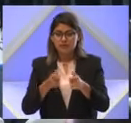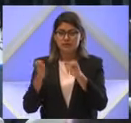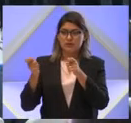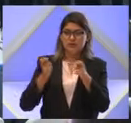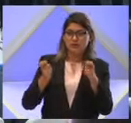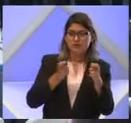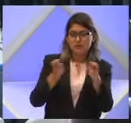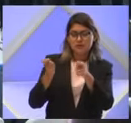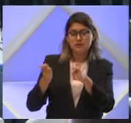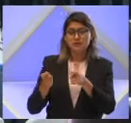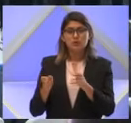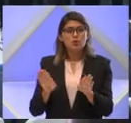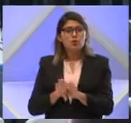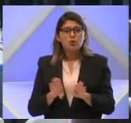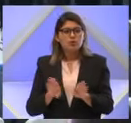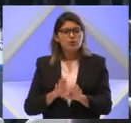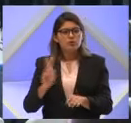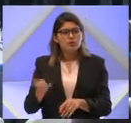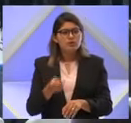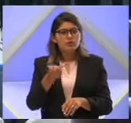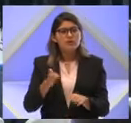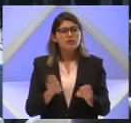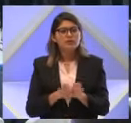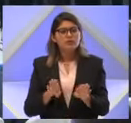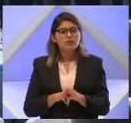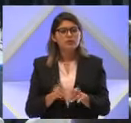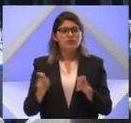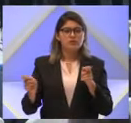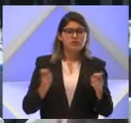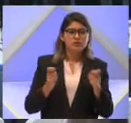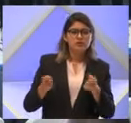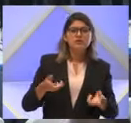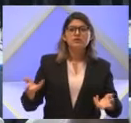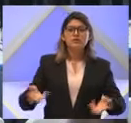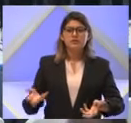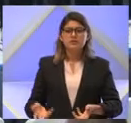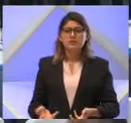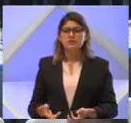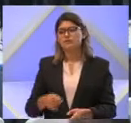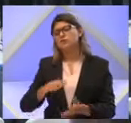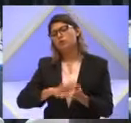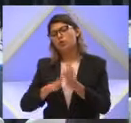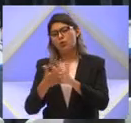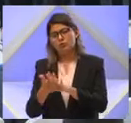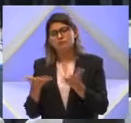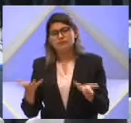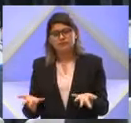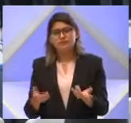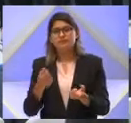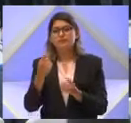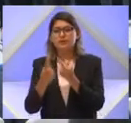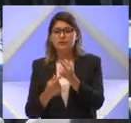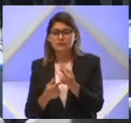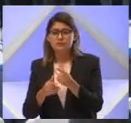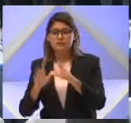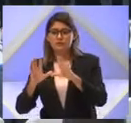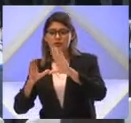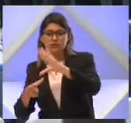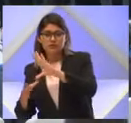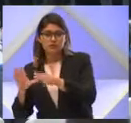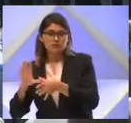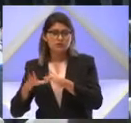es cómo controlamos esas operaciones es decir a qué satélites pues con que satélites operamos